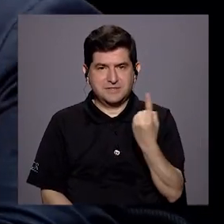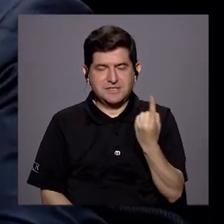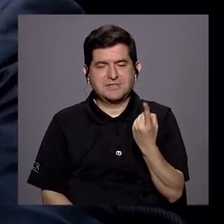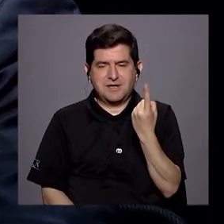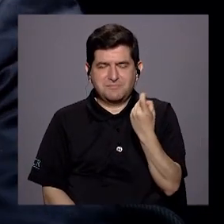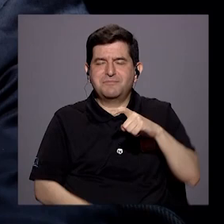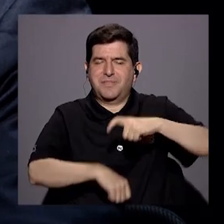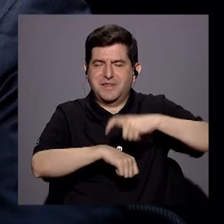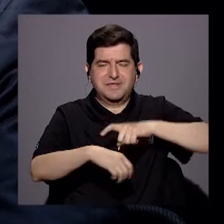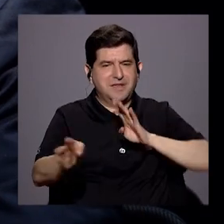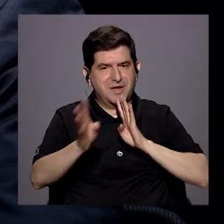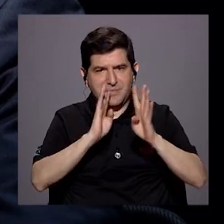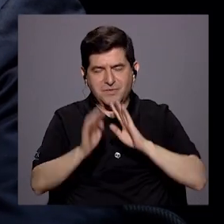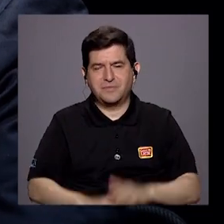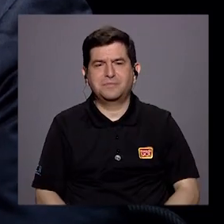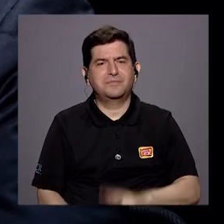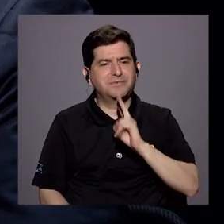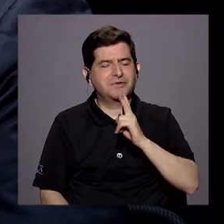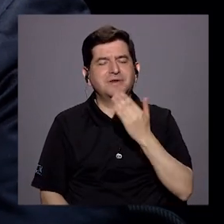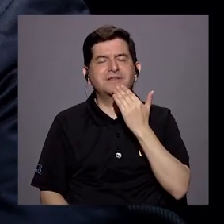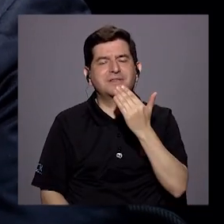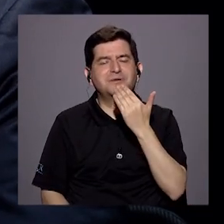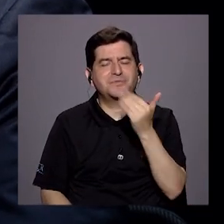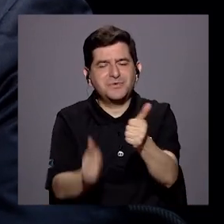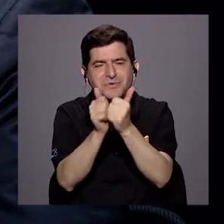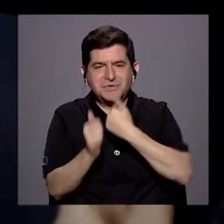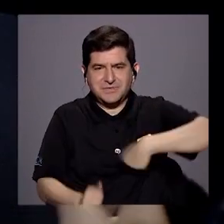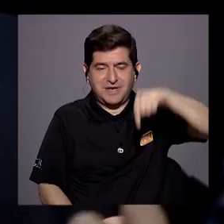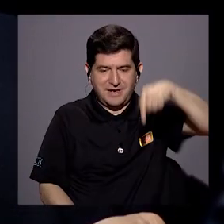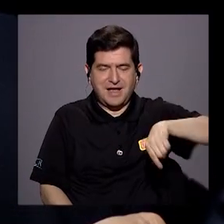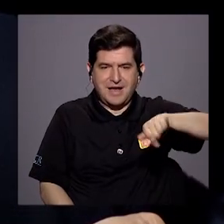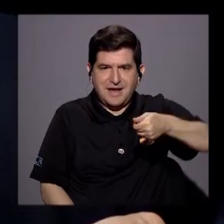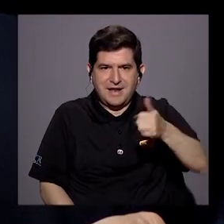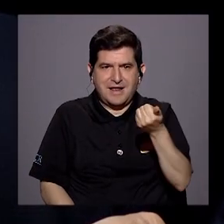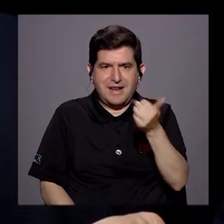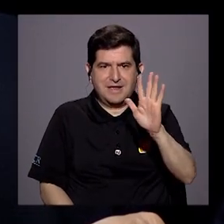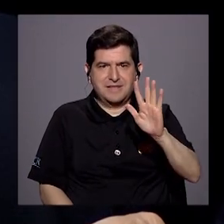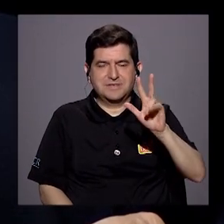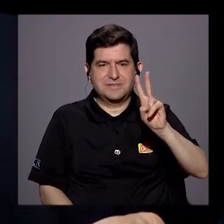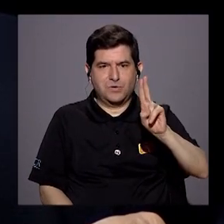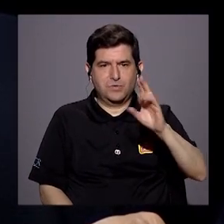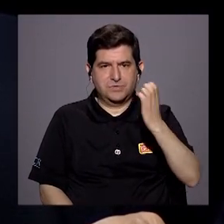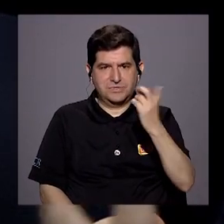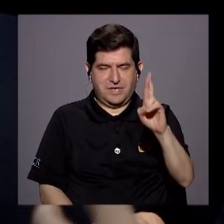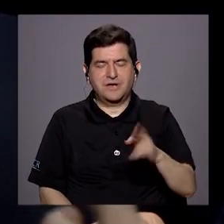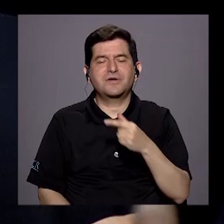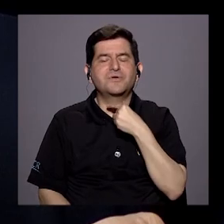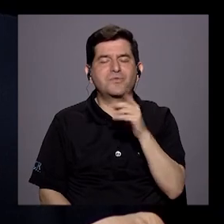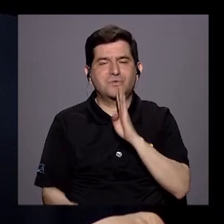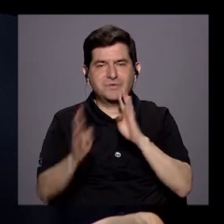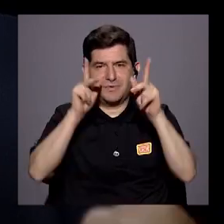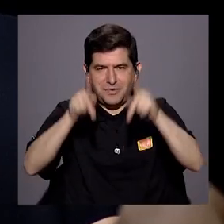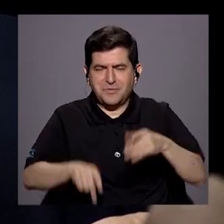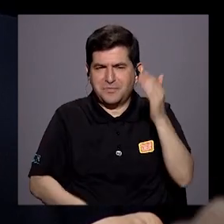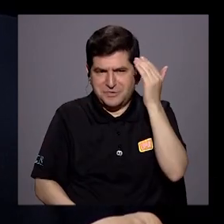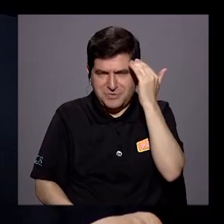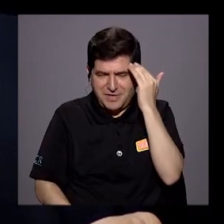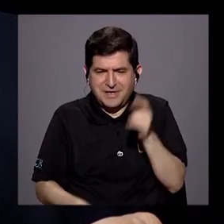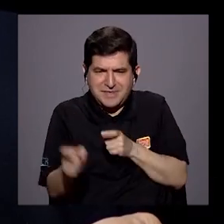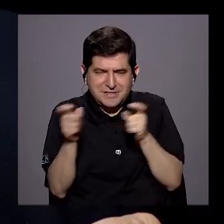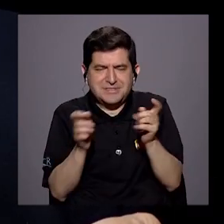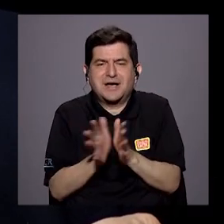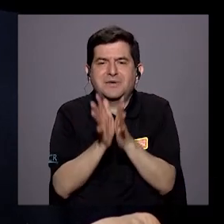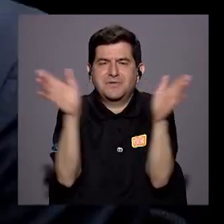siempre me hace falta tiempo para hablar con usted de verdad que gracias por estar con nosotros aquí en el canal 15 universidad de costa rica o estar con una persona que conoce